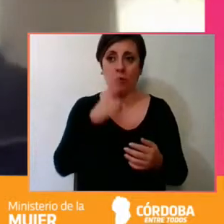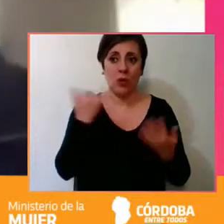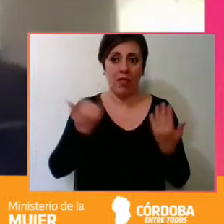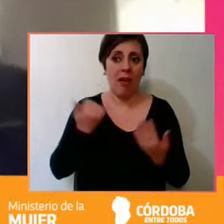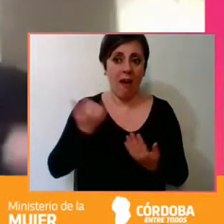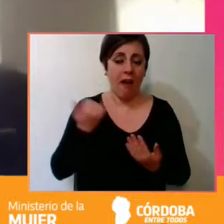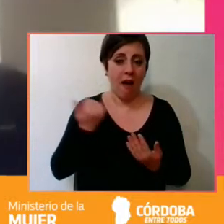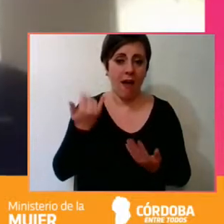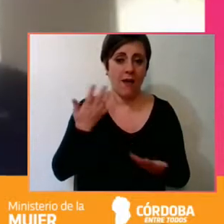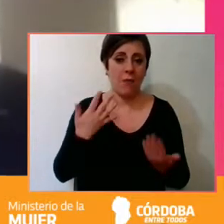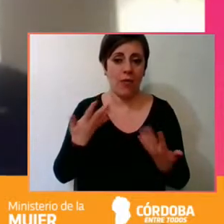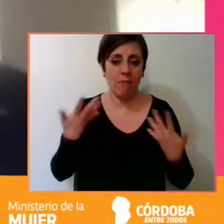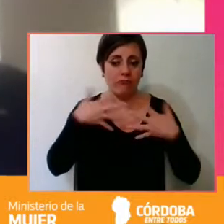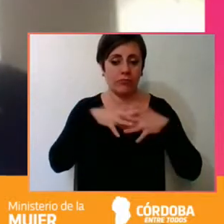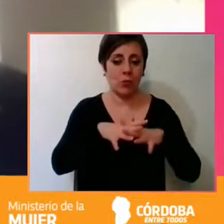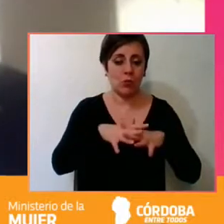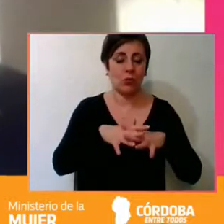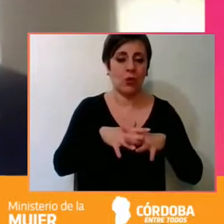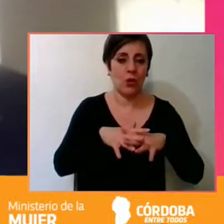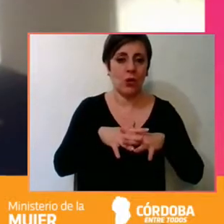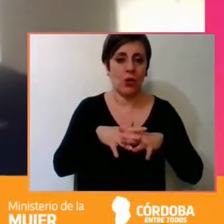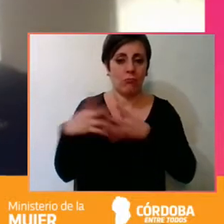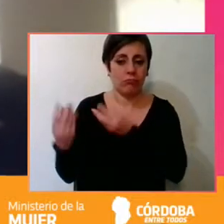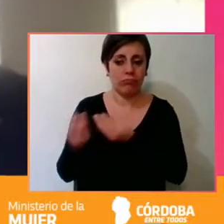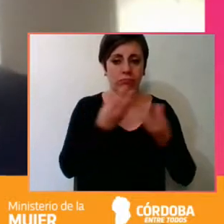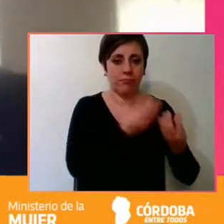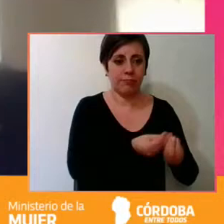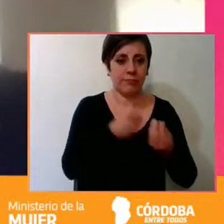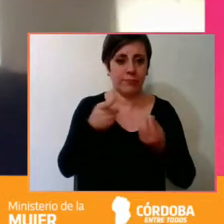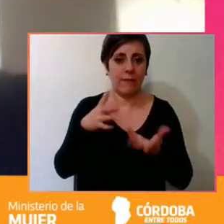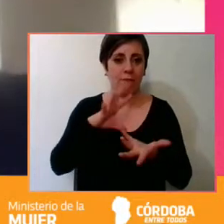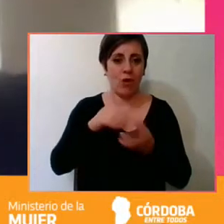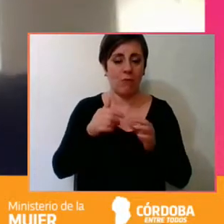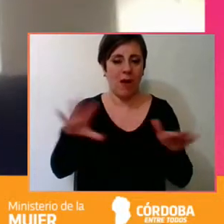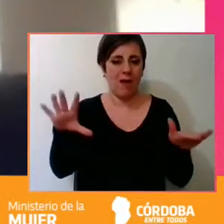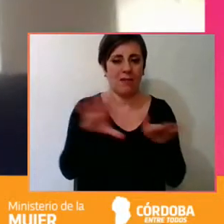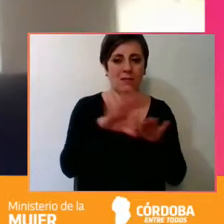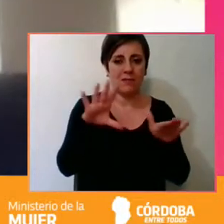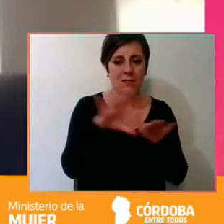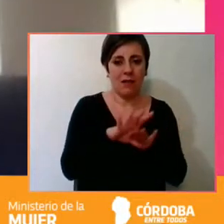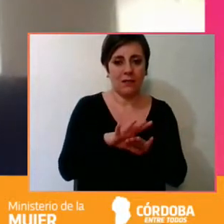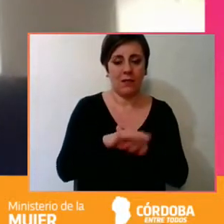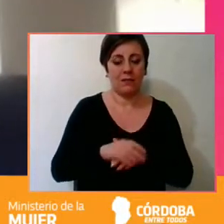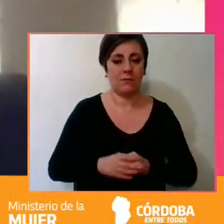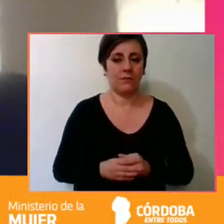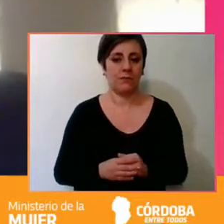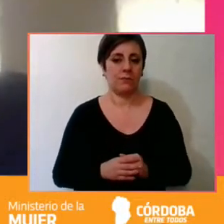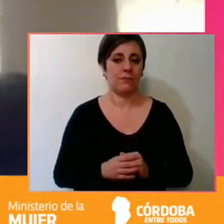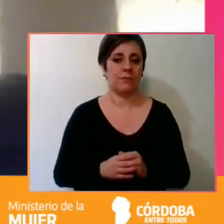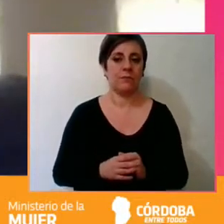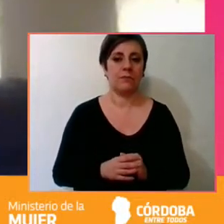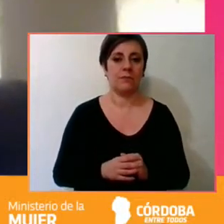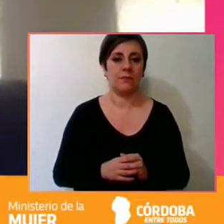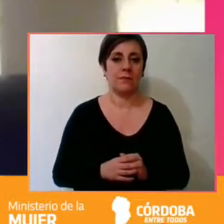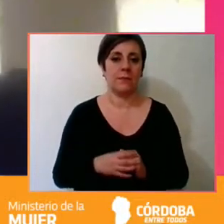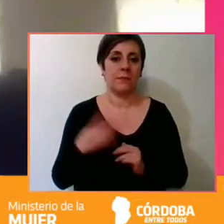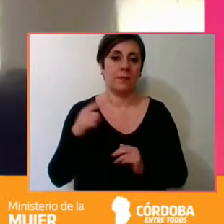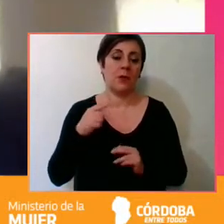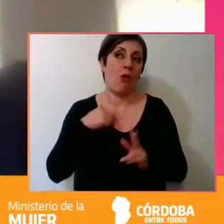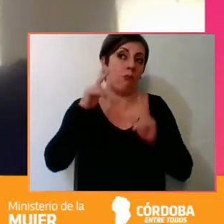detectar, coproducir la política pública de forma más cercana y más exacta a donde se produce el problema. Aunque debo de